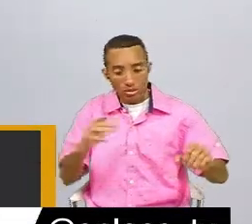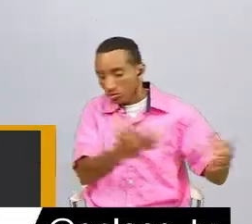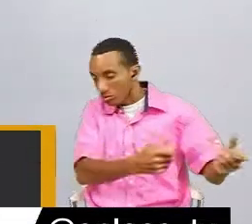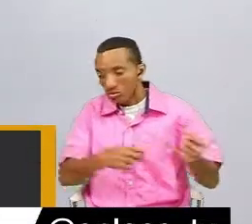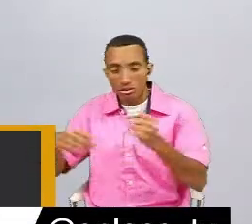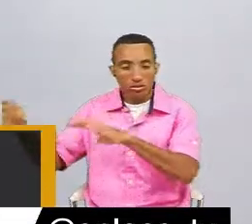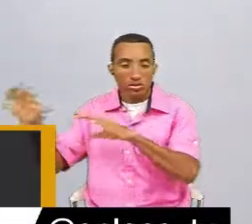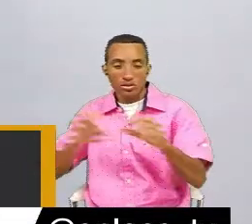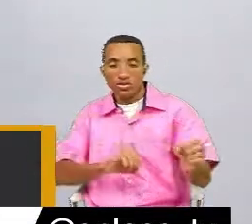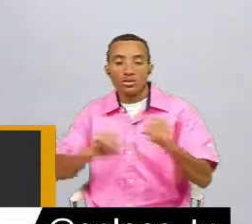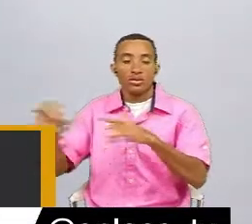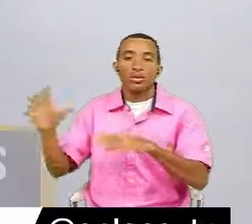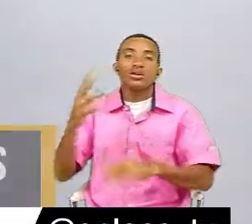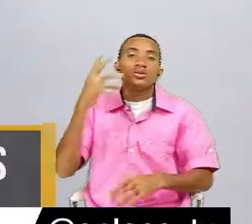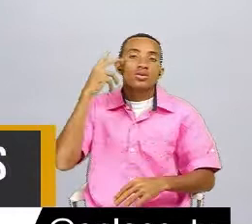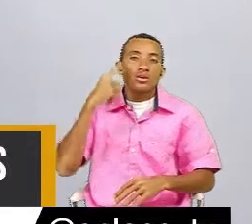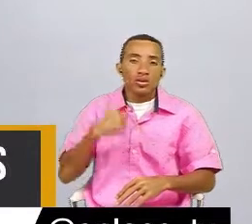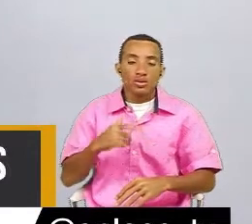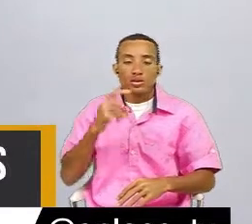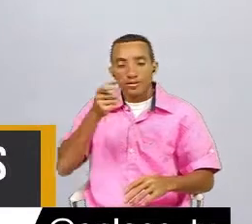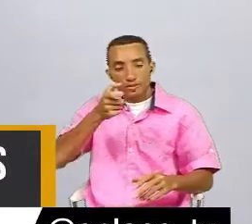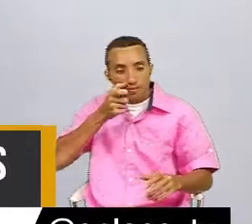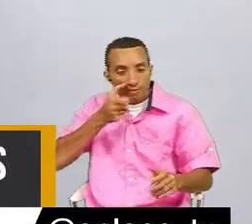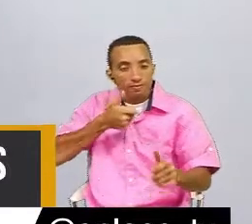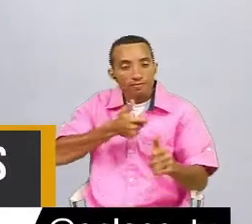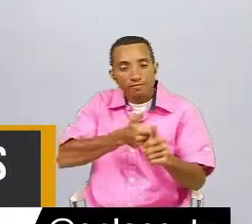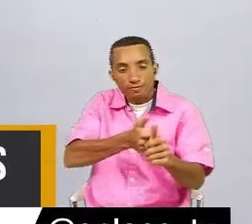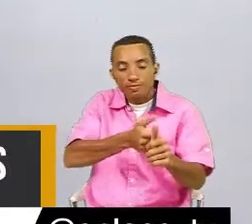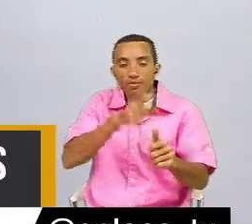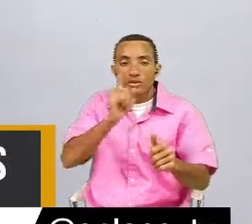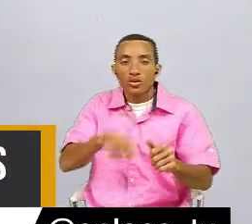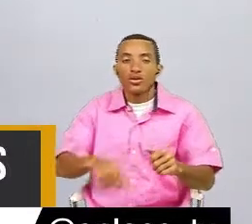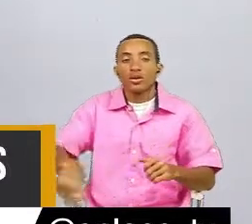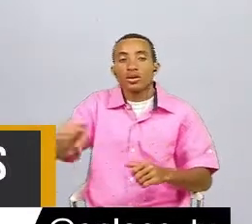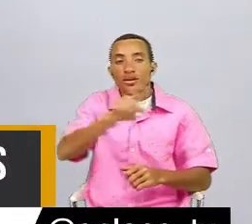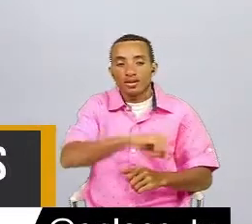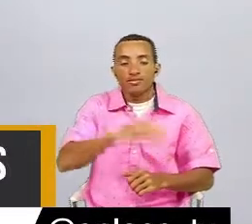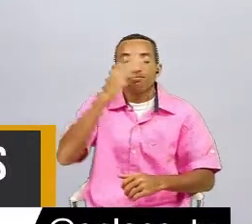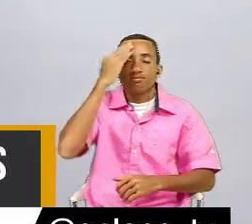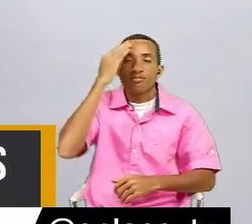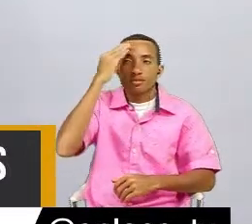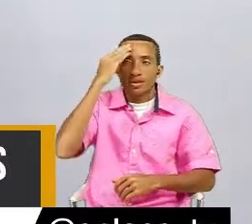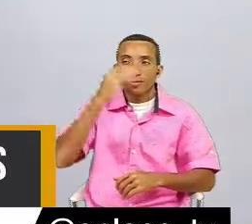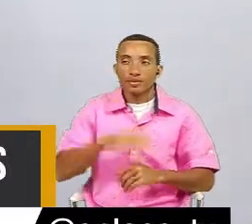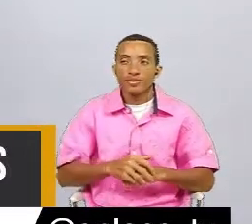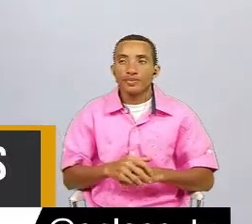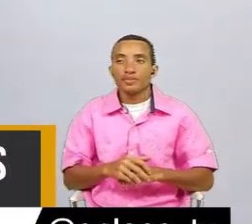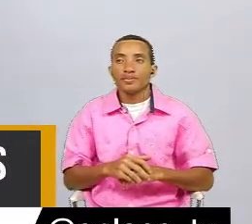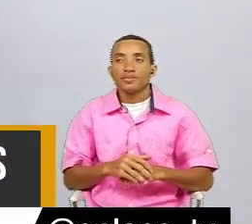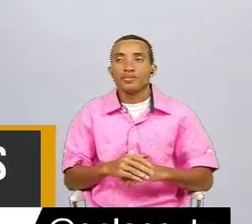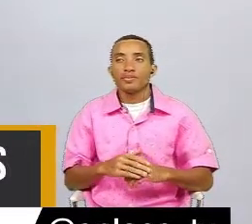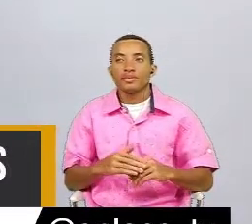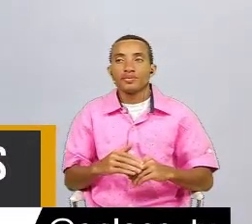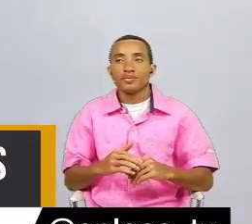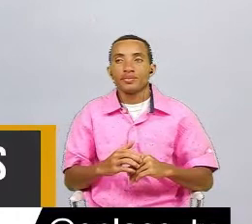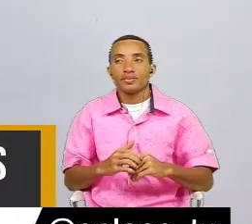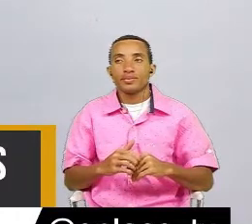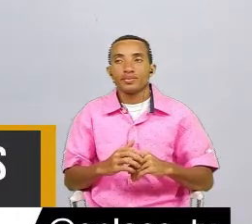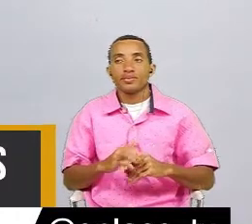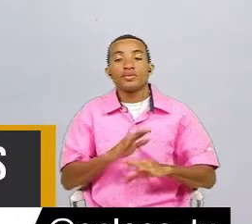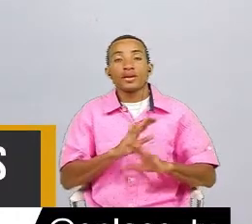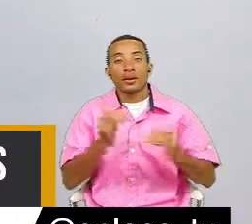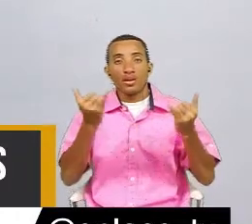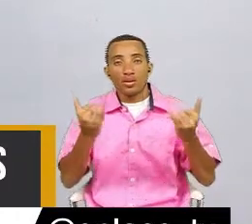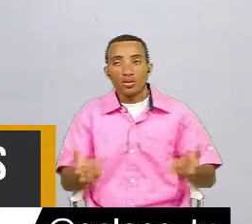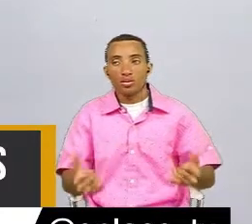estamos haciendo ese tipo de operativos. Y ellos son conscientes y saben que en el